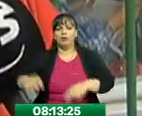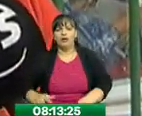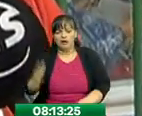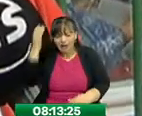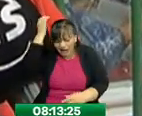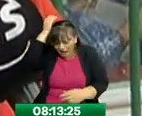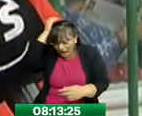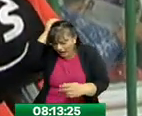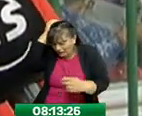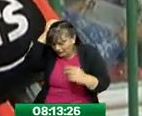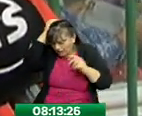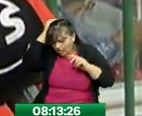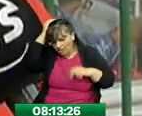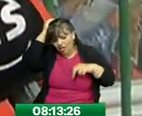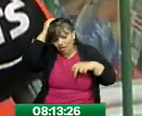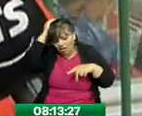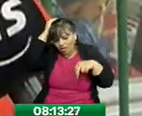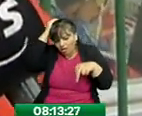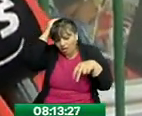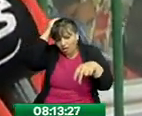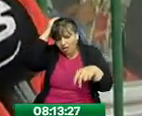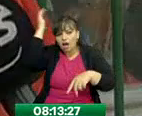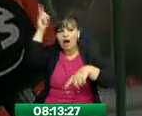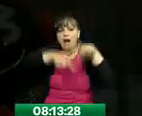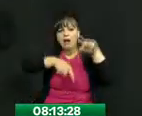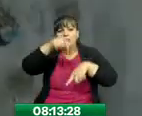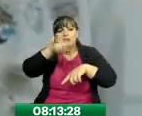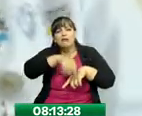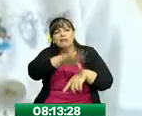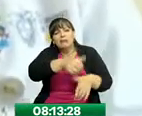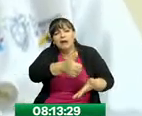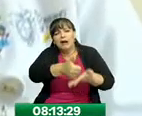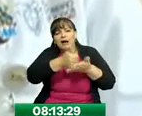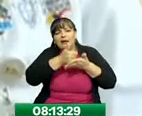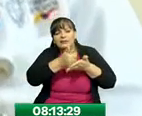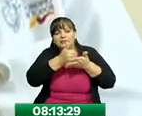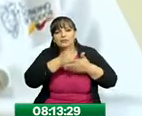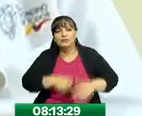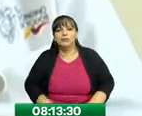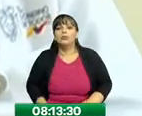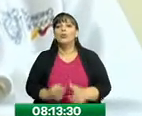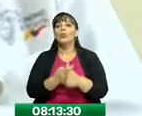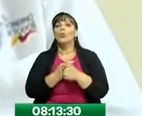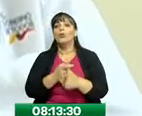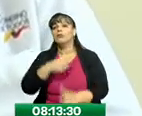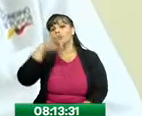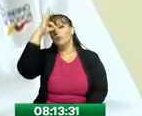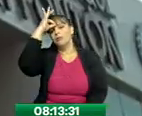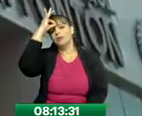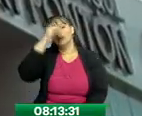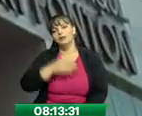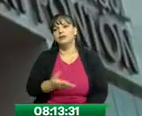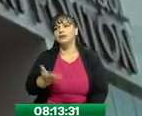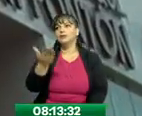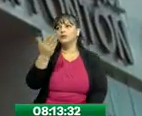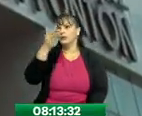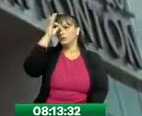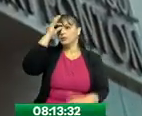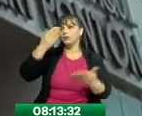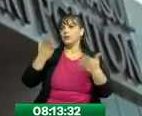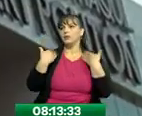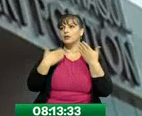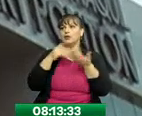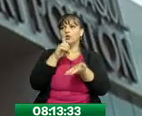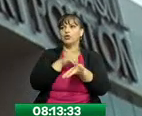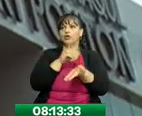el compañero ha llamado a los patrulleros y lo han llevado al subcentro de Bastión. Según Rubén Ledea, médico neurólogo del Hospital Guayaquil, donde